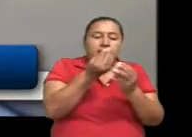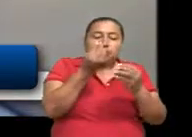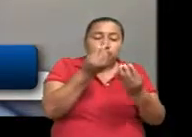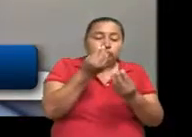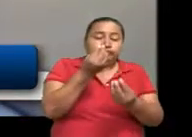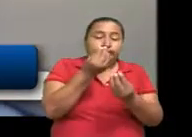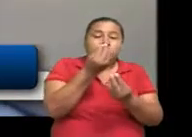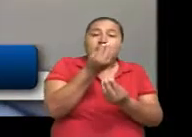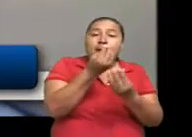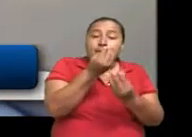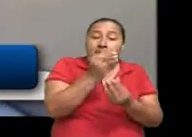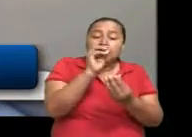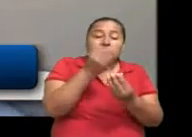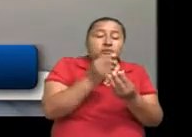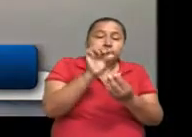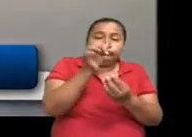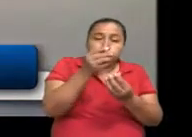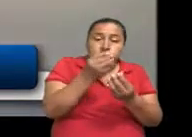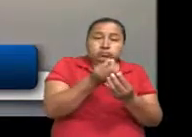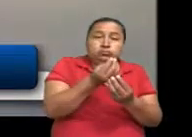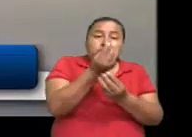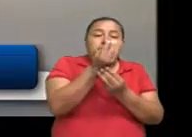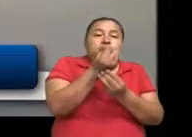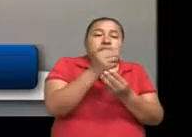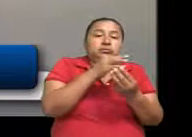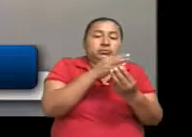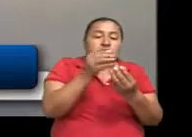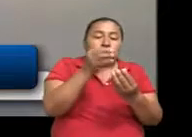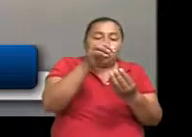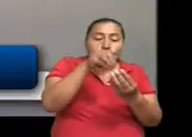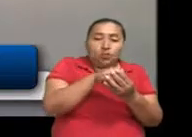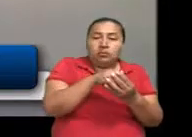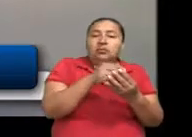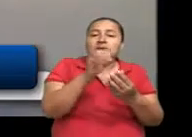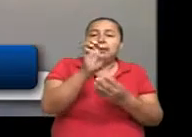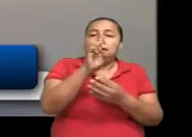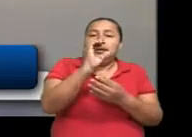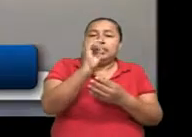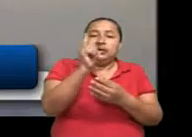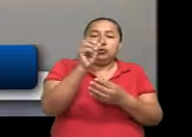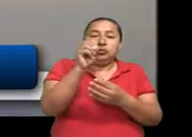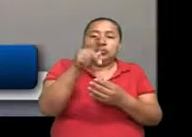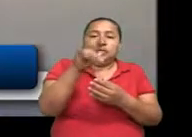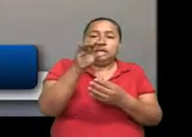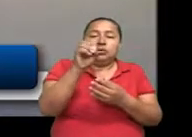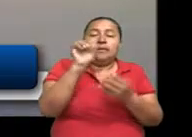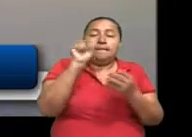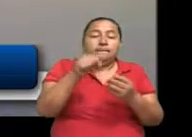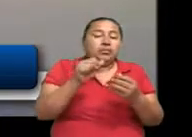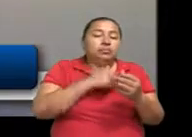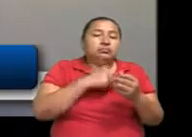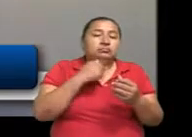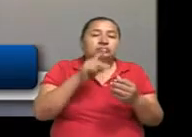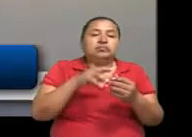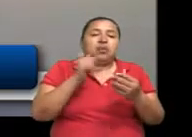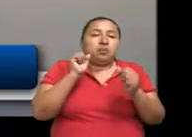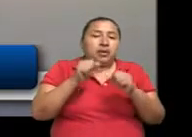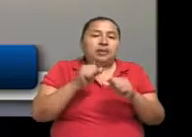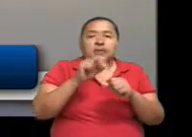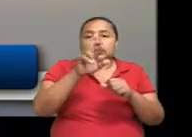canal inguinal o en su bolsa escrotal. Entonces el ectópico puede aparecer a nivel renal,